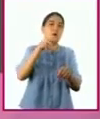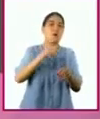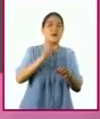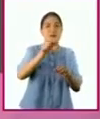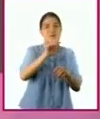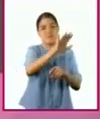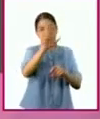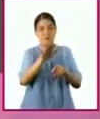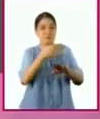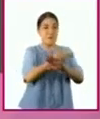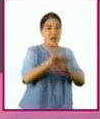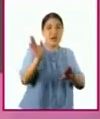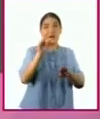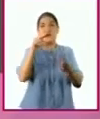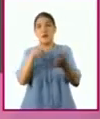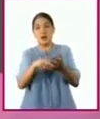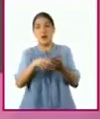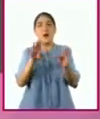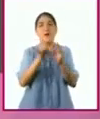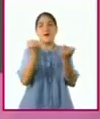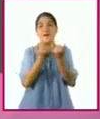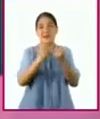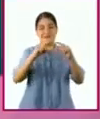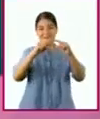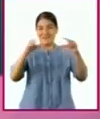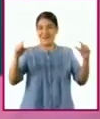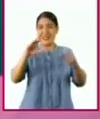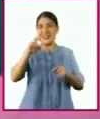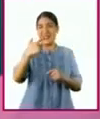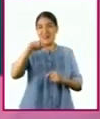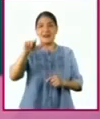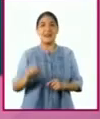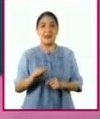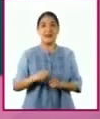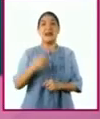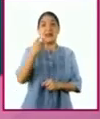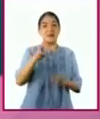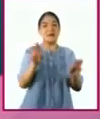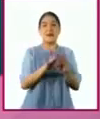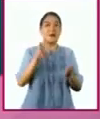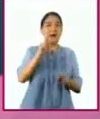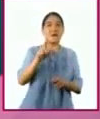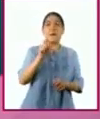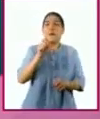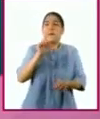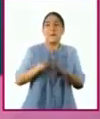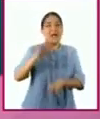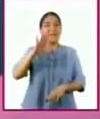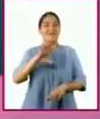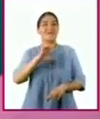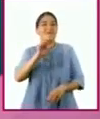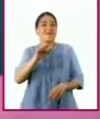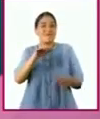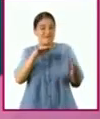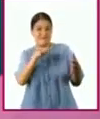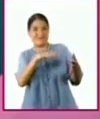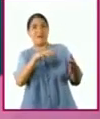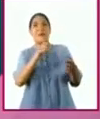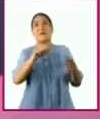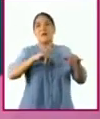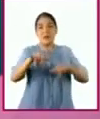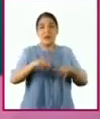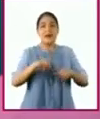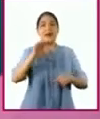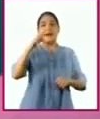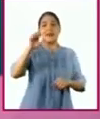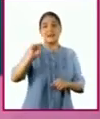y negro, que es parecida a una regla. El elemento más atractivo de un mapa es la simbología, la que generalmente